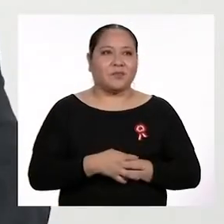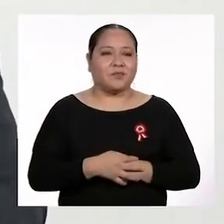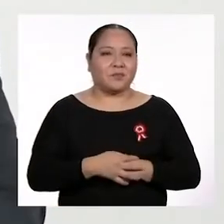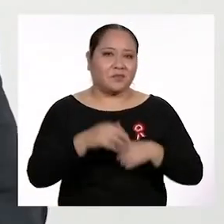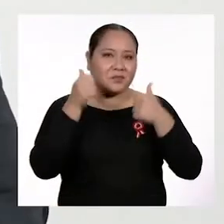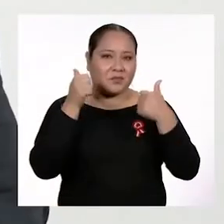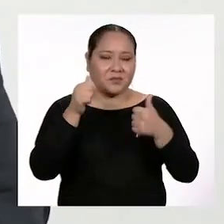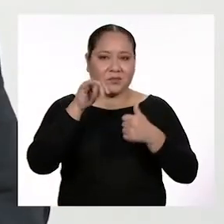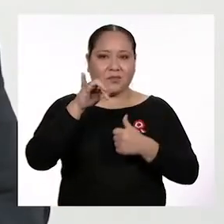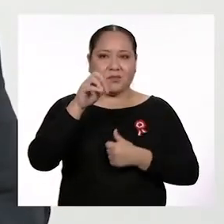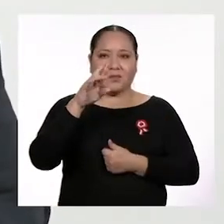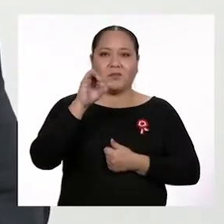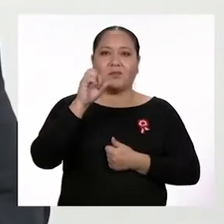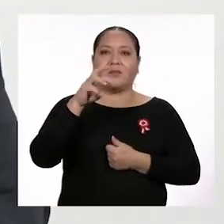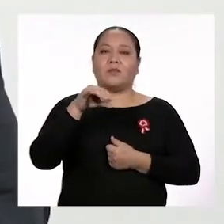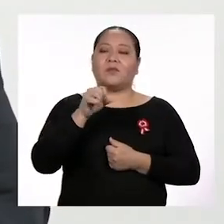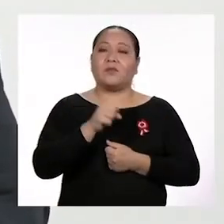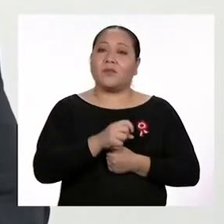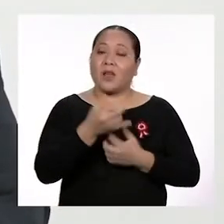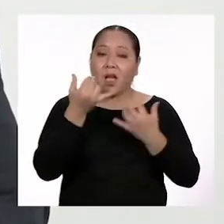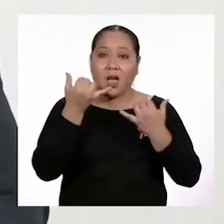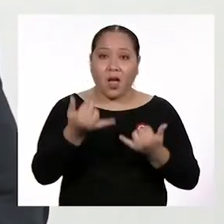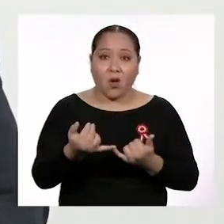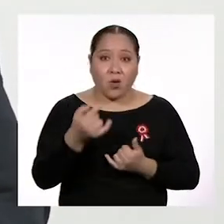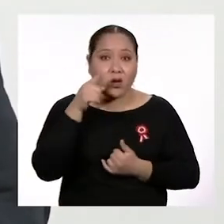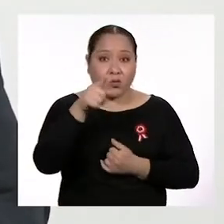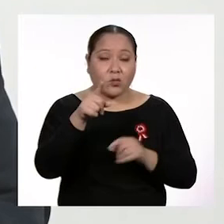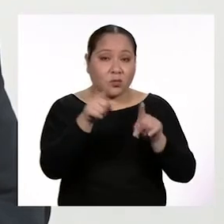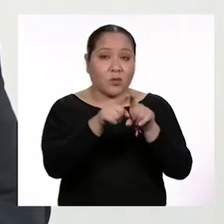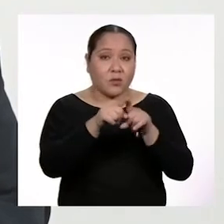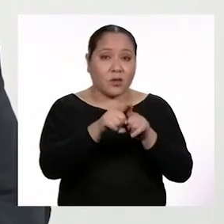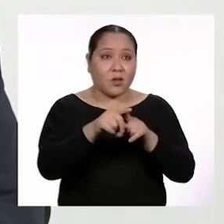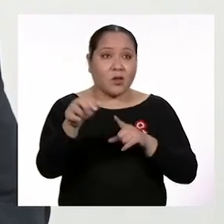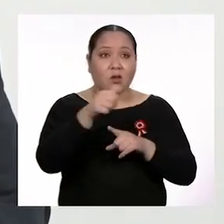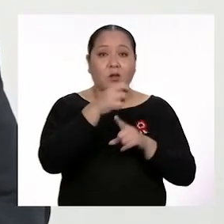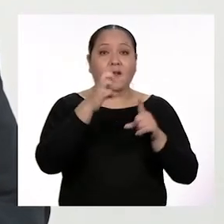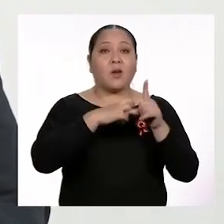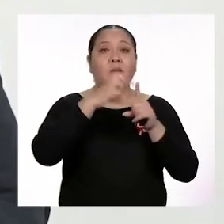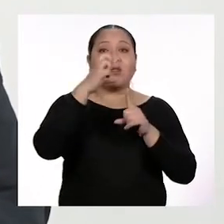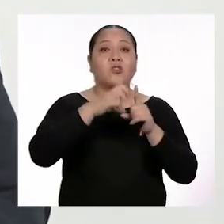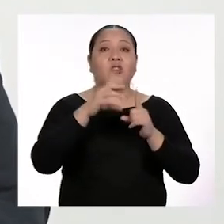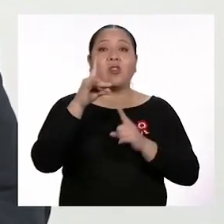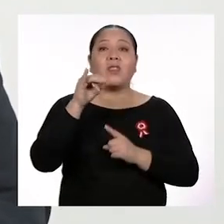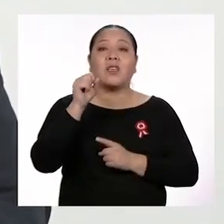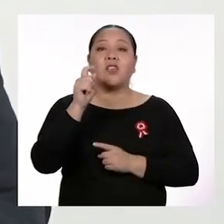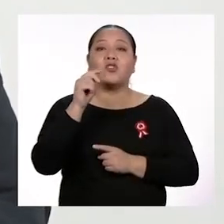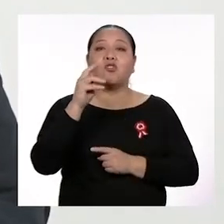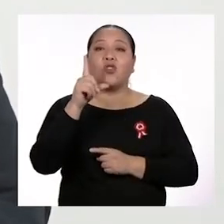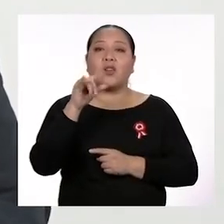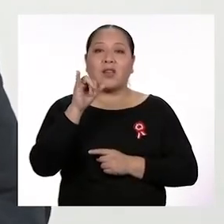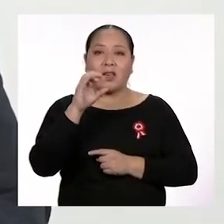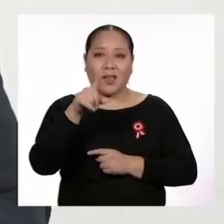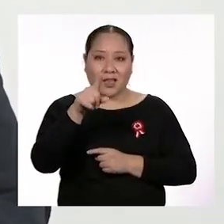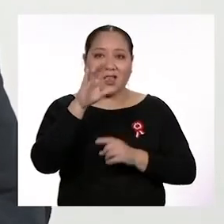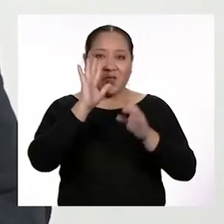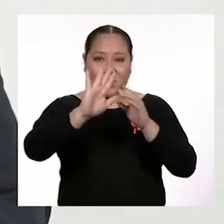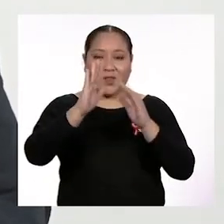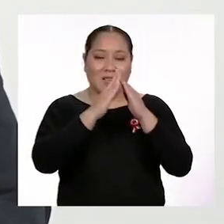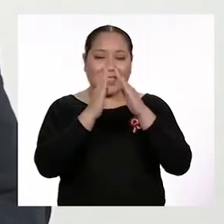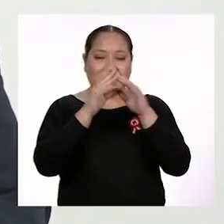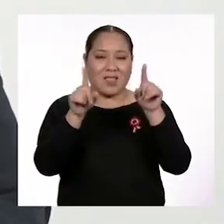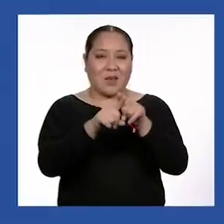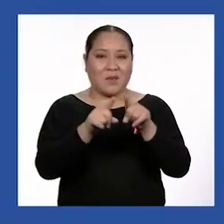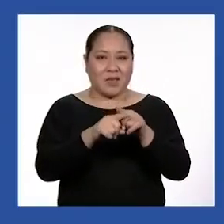Muy bien, Yaremis. ¿Qué te parece si ahora haces lo mismo con la presión diastólica? Y en casa también, chicas y